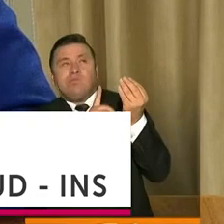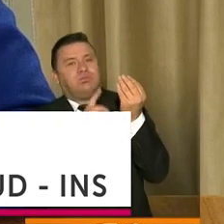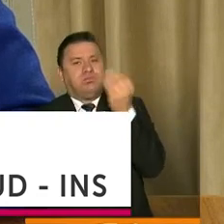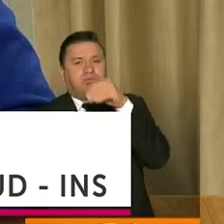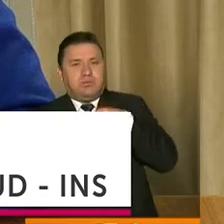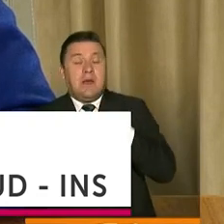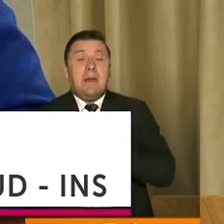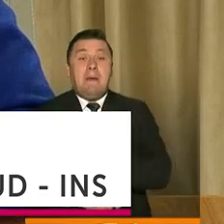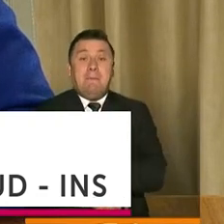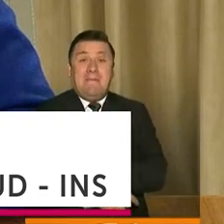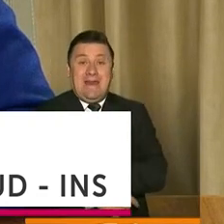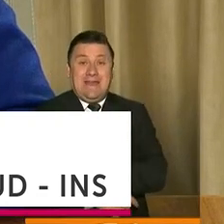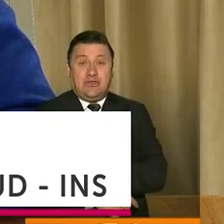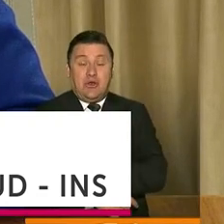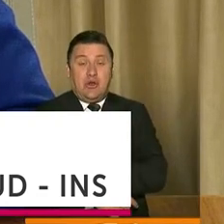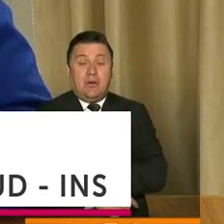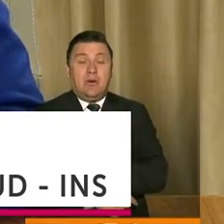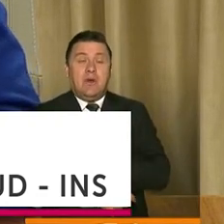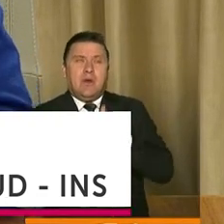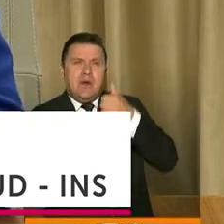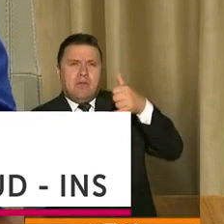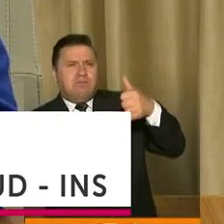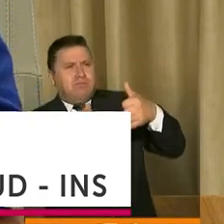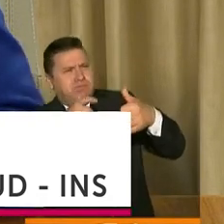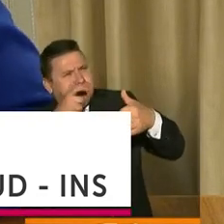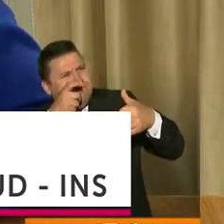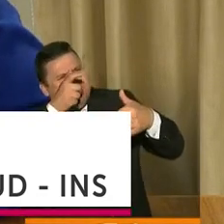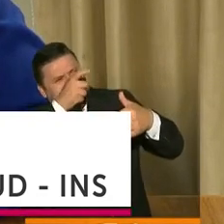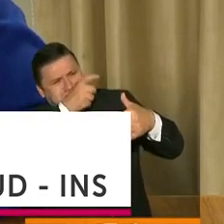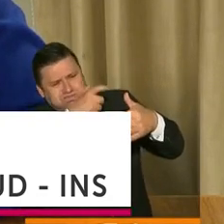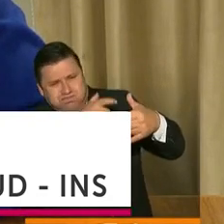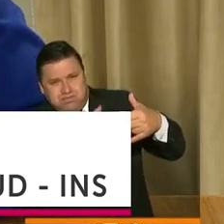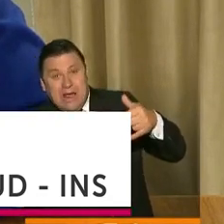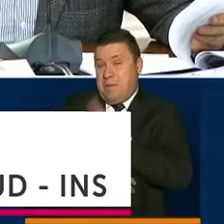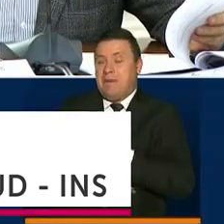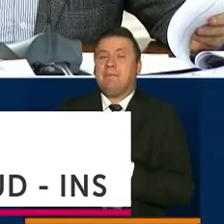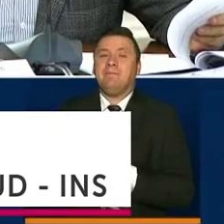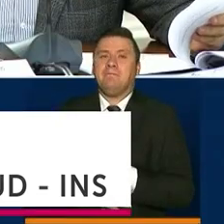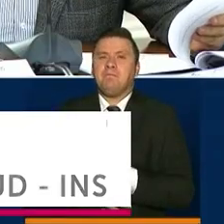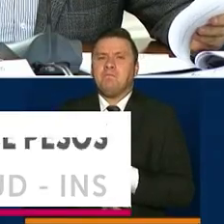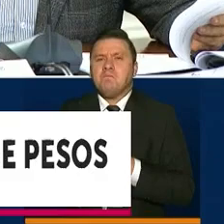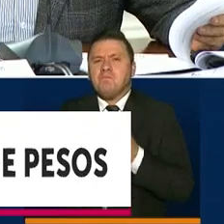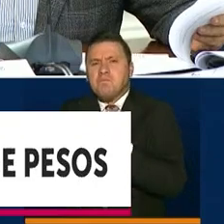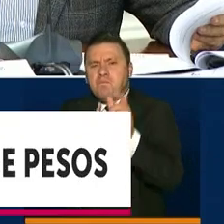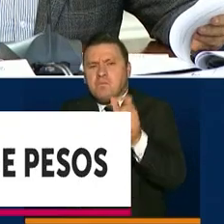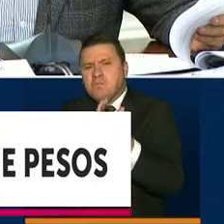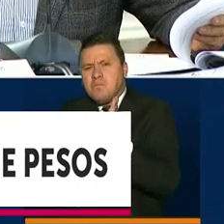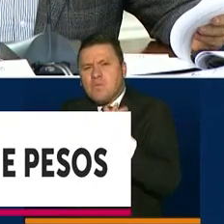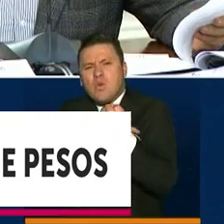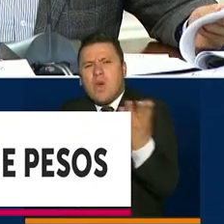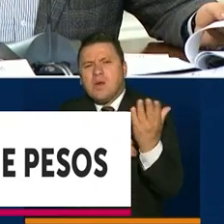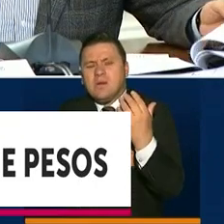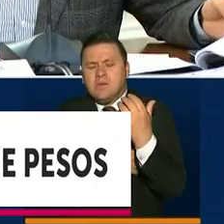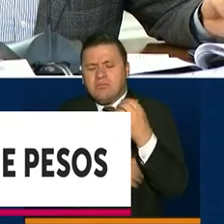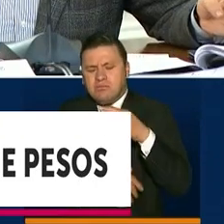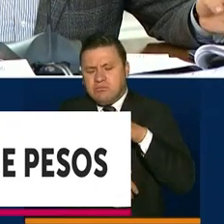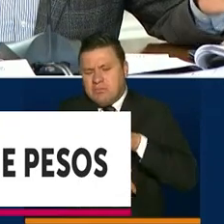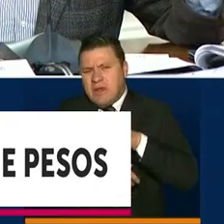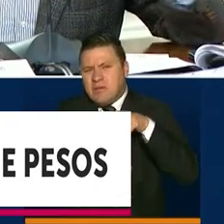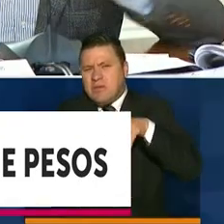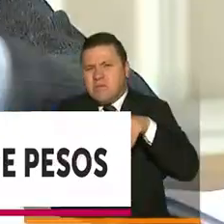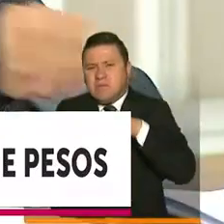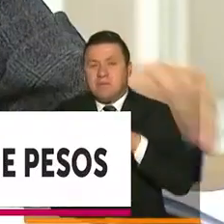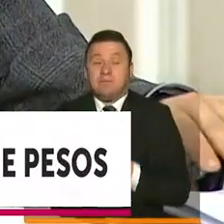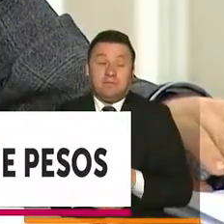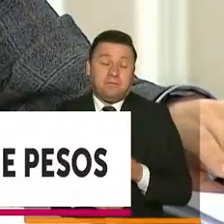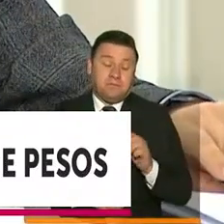tiene además hoy en día un sistema de seguimiento especialmente creado para COVID-19. En otro punto del balance, el ministro de Salud dice que el presupuesto